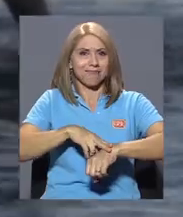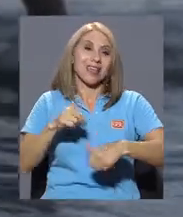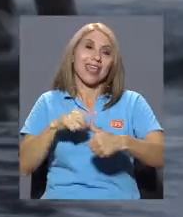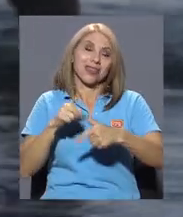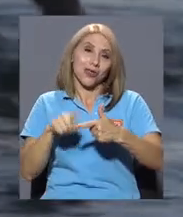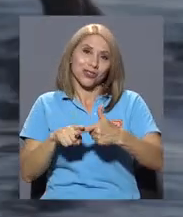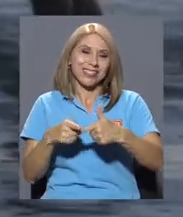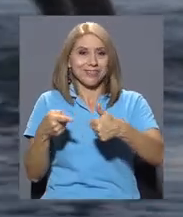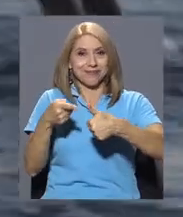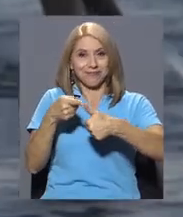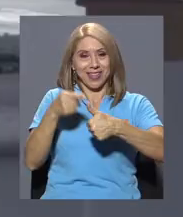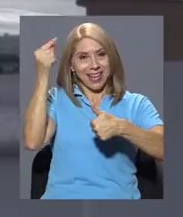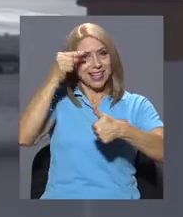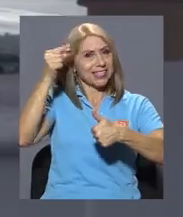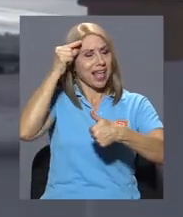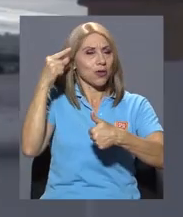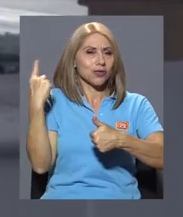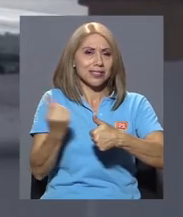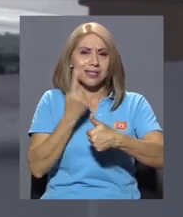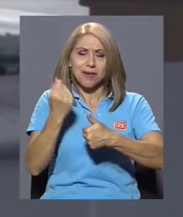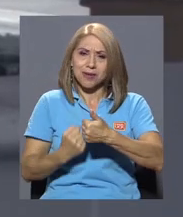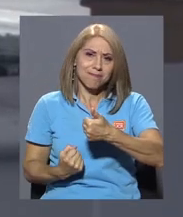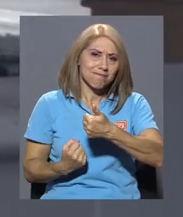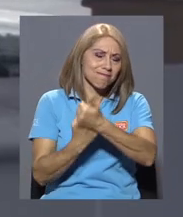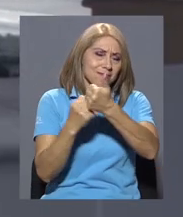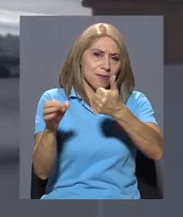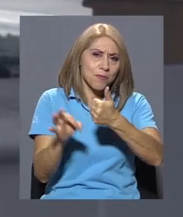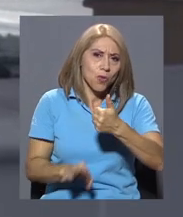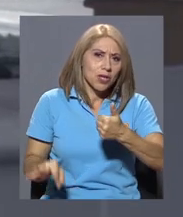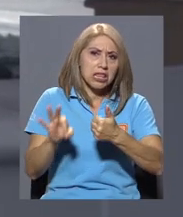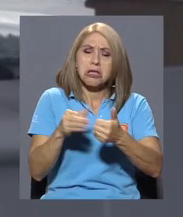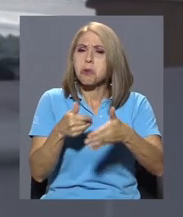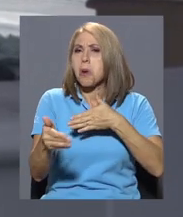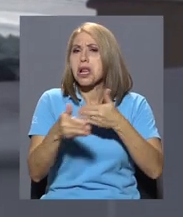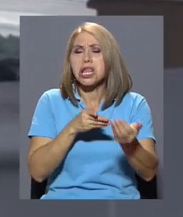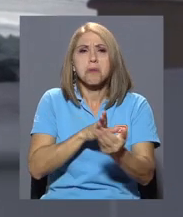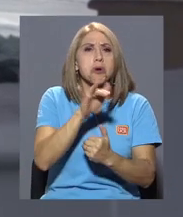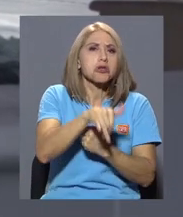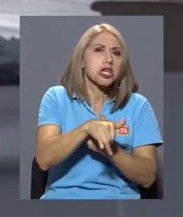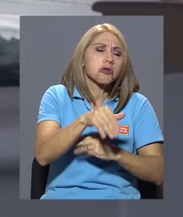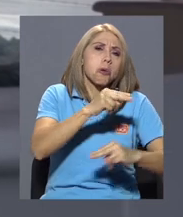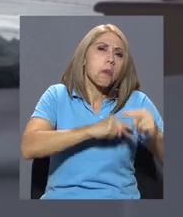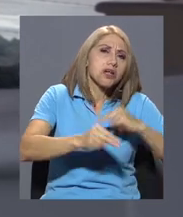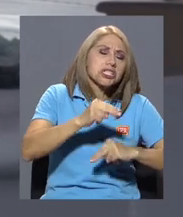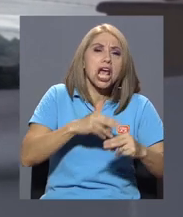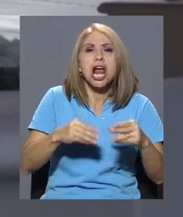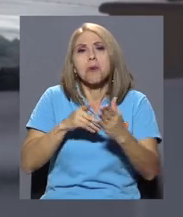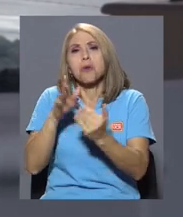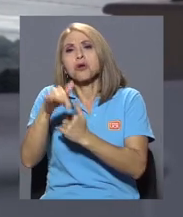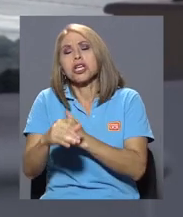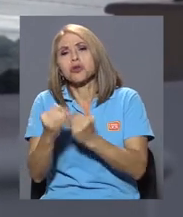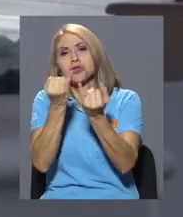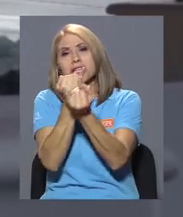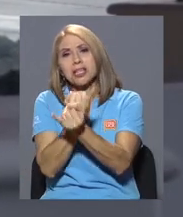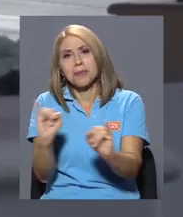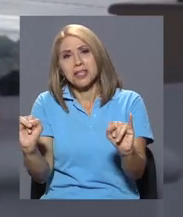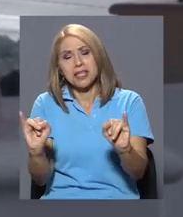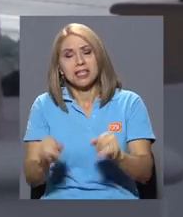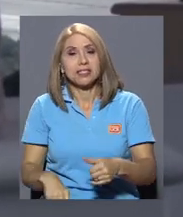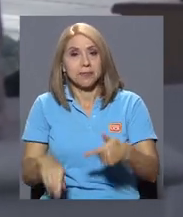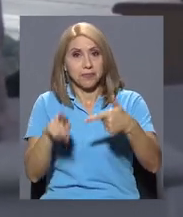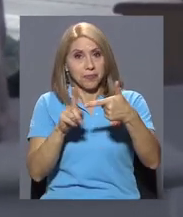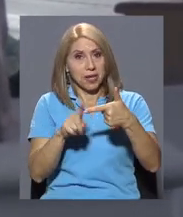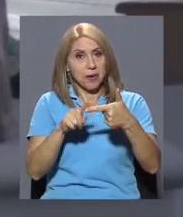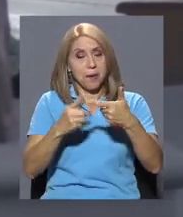siempre va a ser una figura importante de apoyo a cualquier tipo de proyecto de proyectos comerciales a proyectos más independientes por otro lado